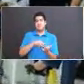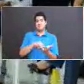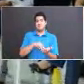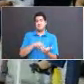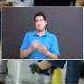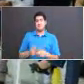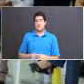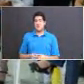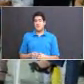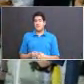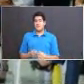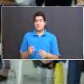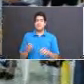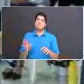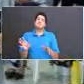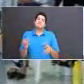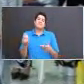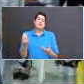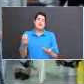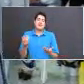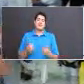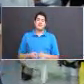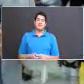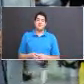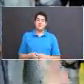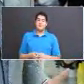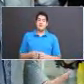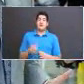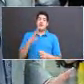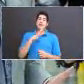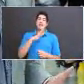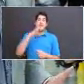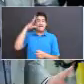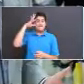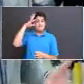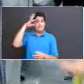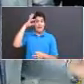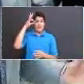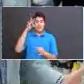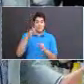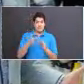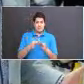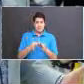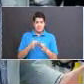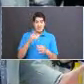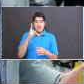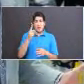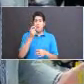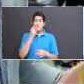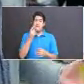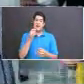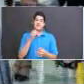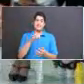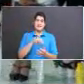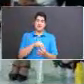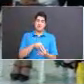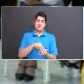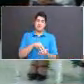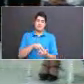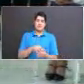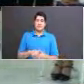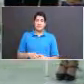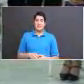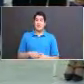inactiva? ¿Qué fue lo que pasó? Tenían fe en un placebo, pero esa era su